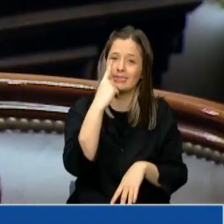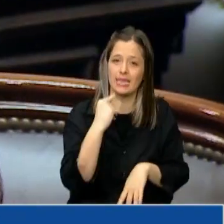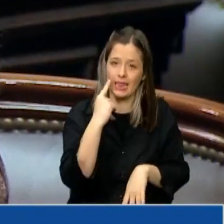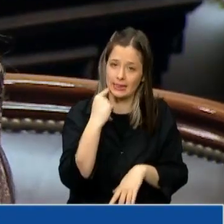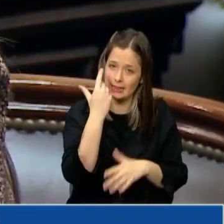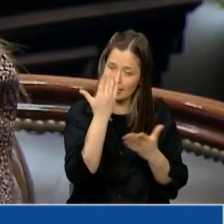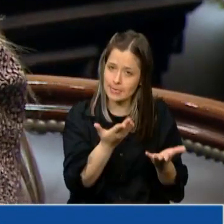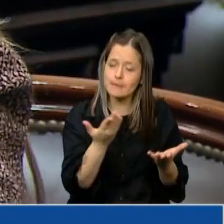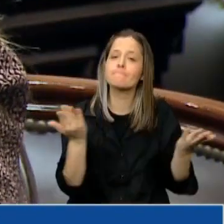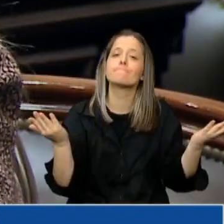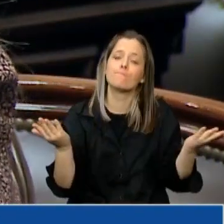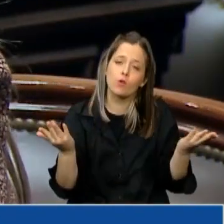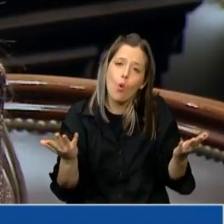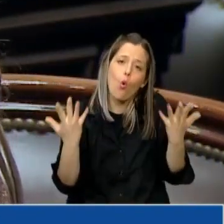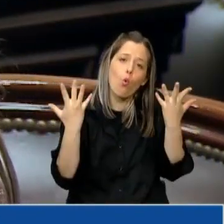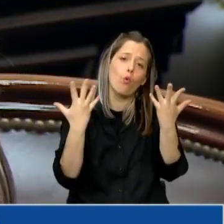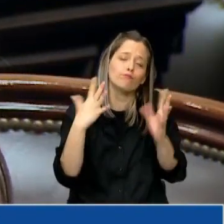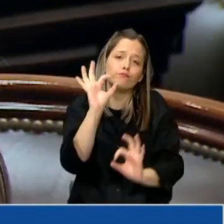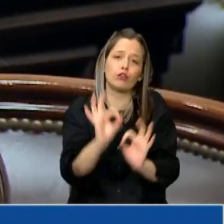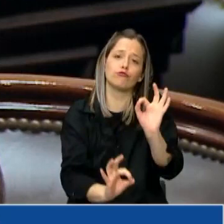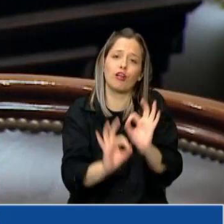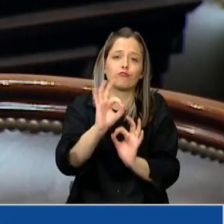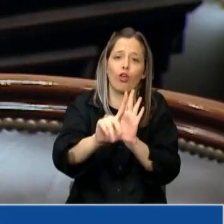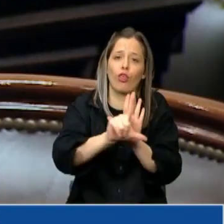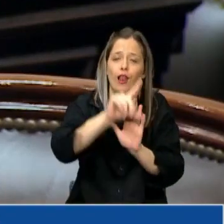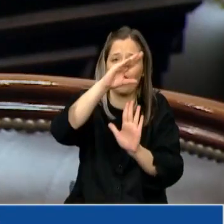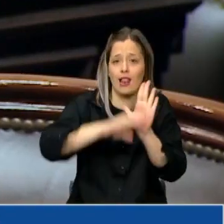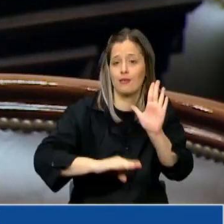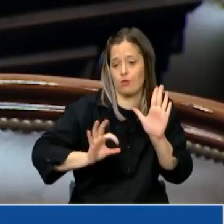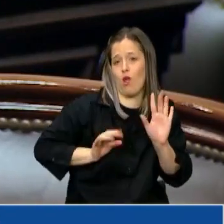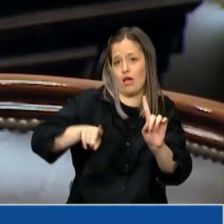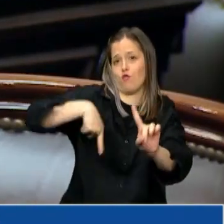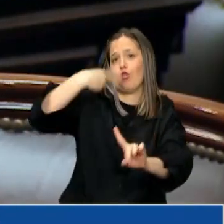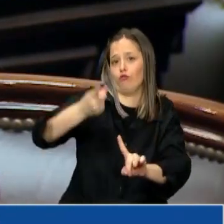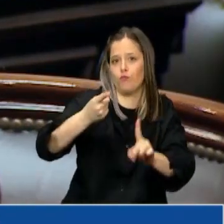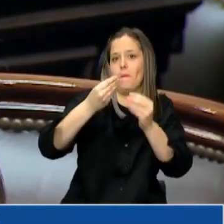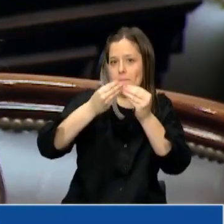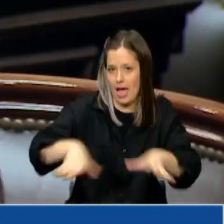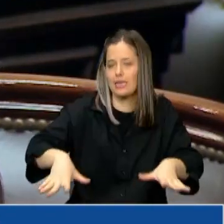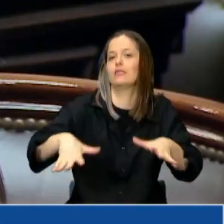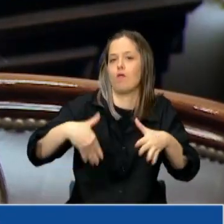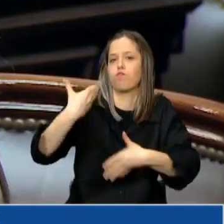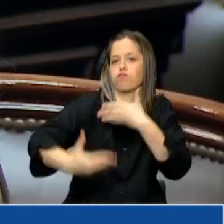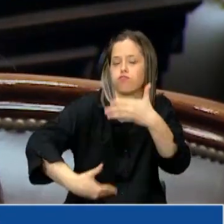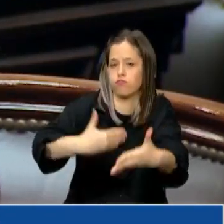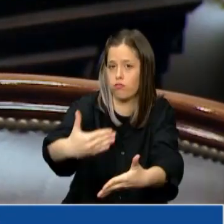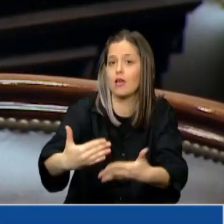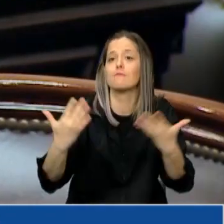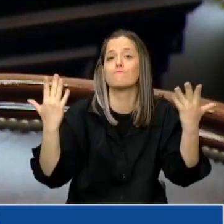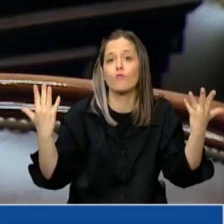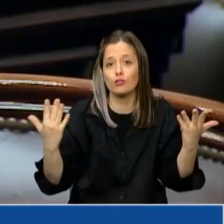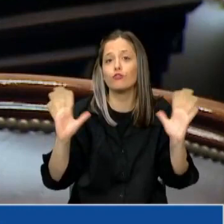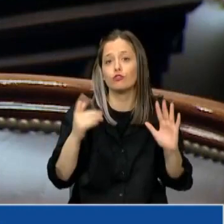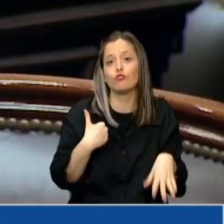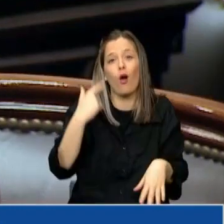bueno, obviamente es un proyecto que rige a partir del año que viene, con lo cual estimo que es